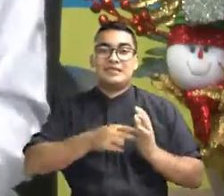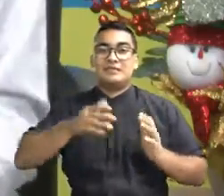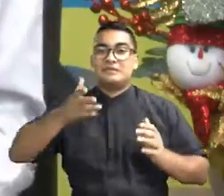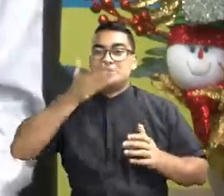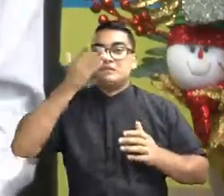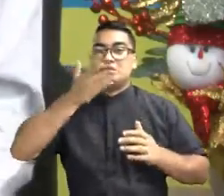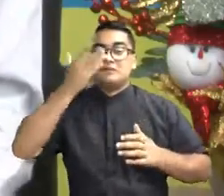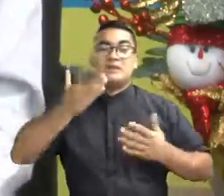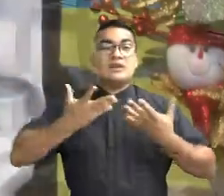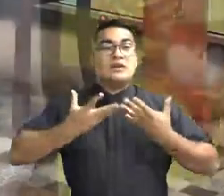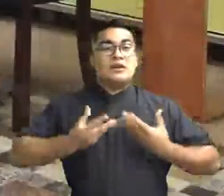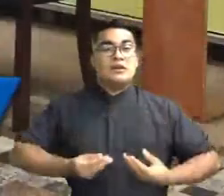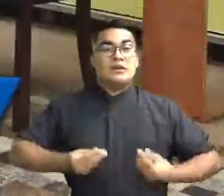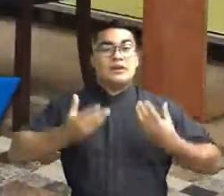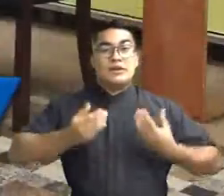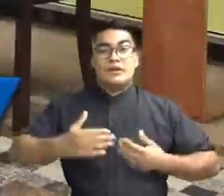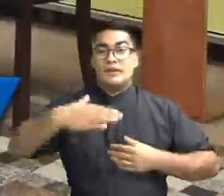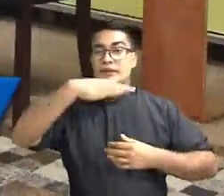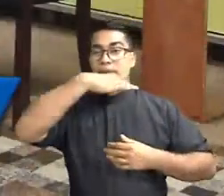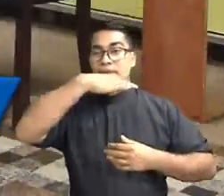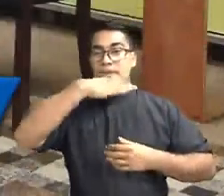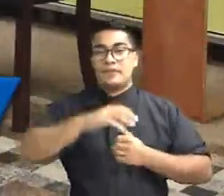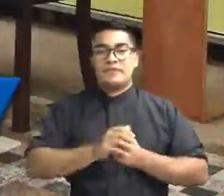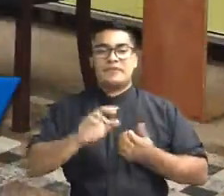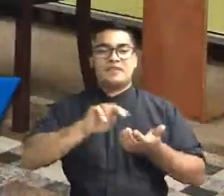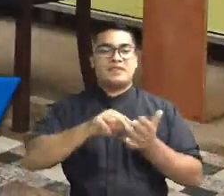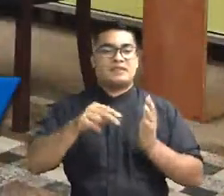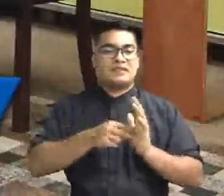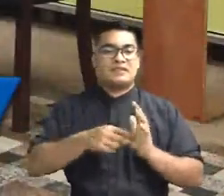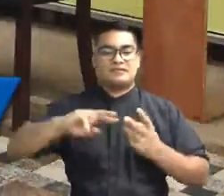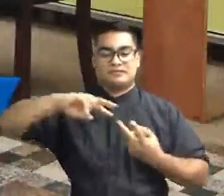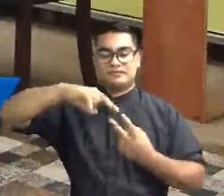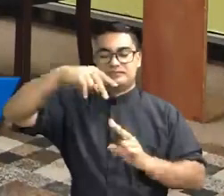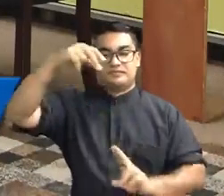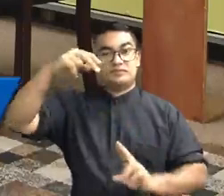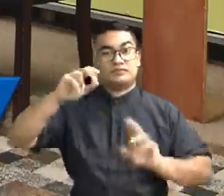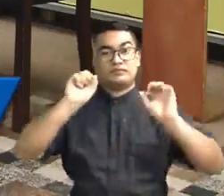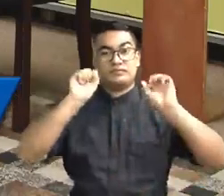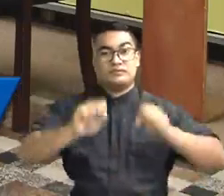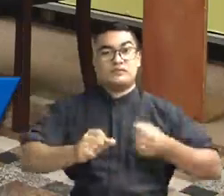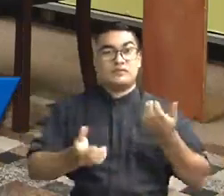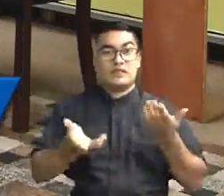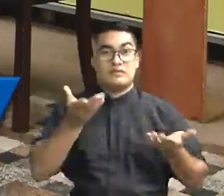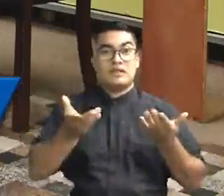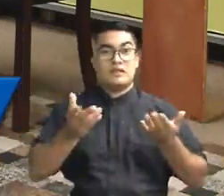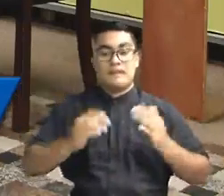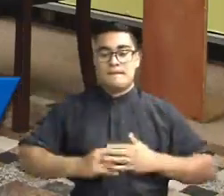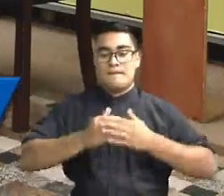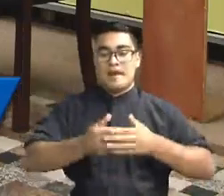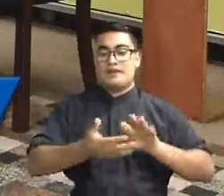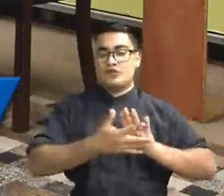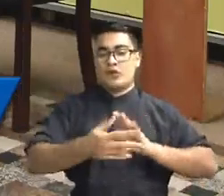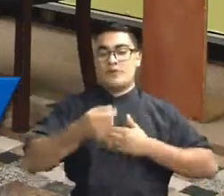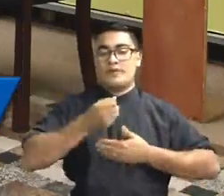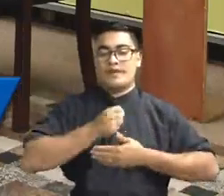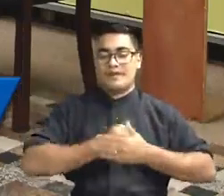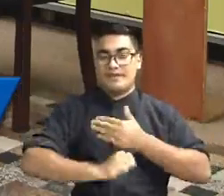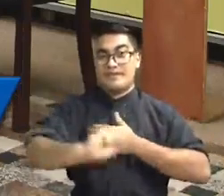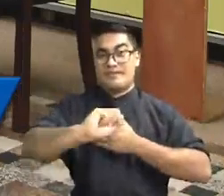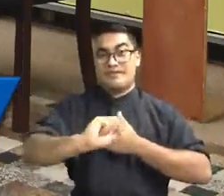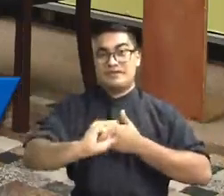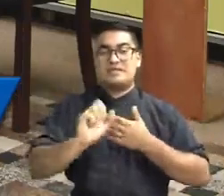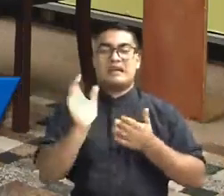pulmón. Cuando usted me dice genético, algo así, ¿es algo que puede ser hereditario? Es un porcentaje